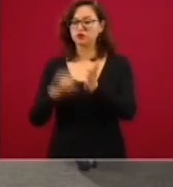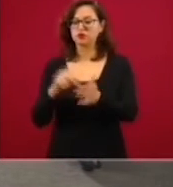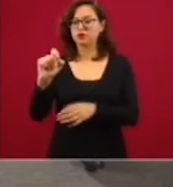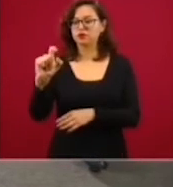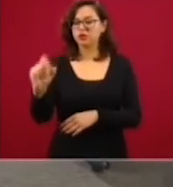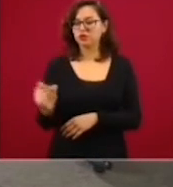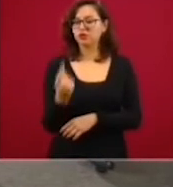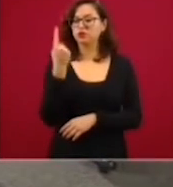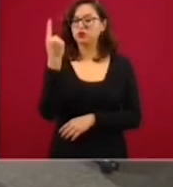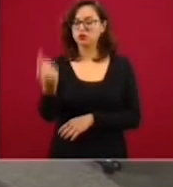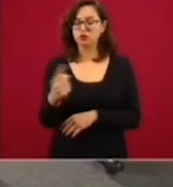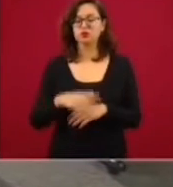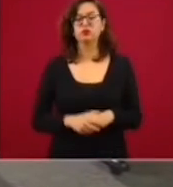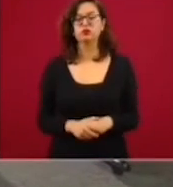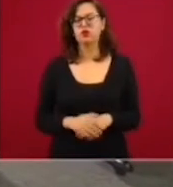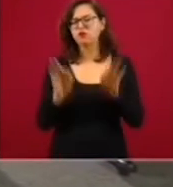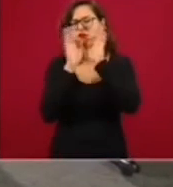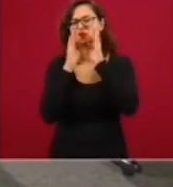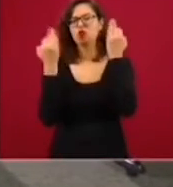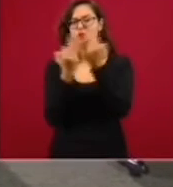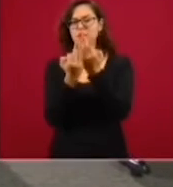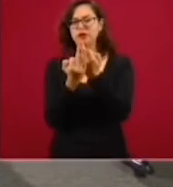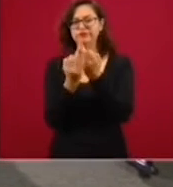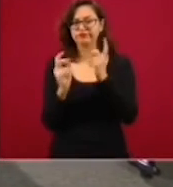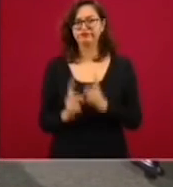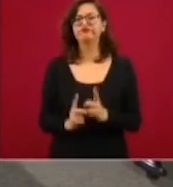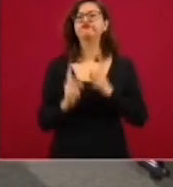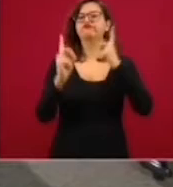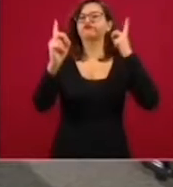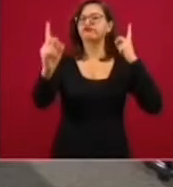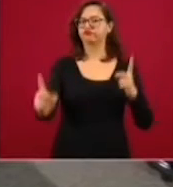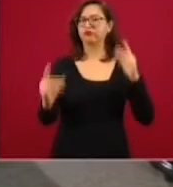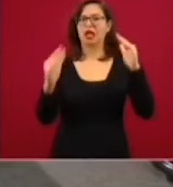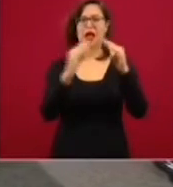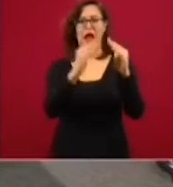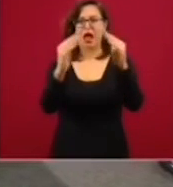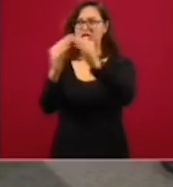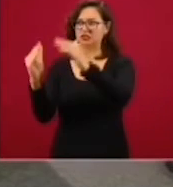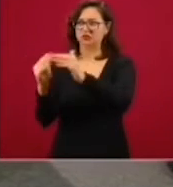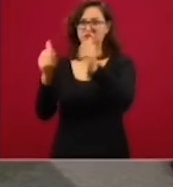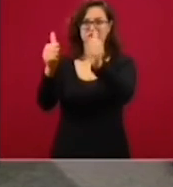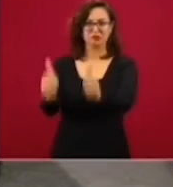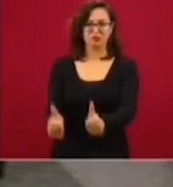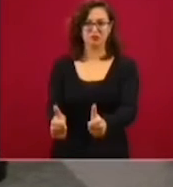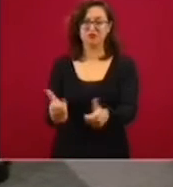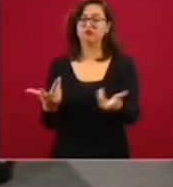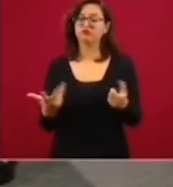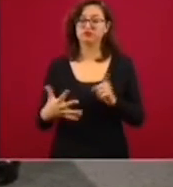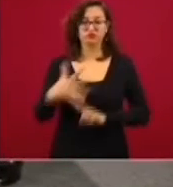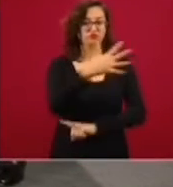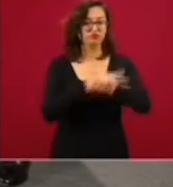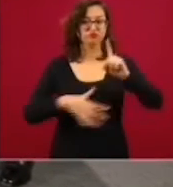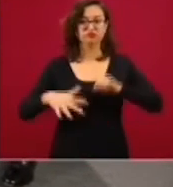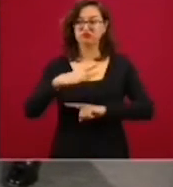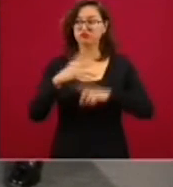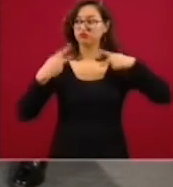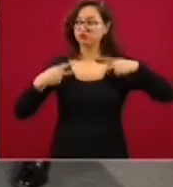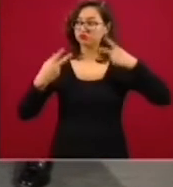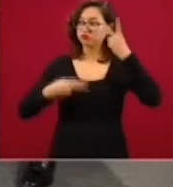2020-2021. Comenzará a distancia por no existir las condiciones para hacerlo de manera